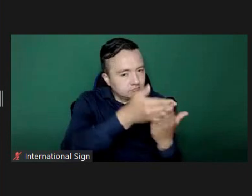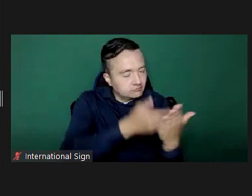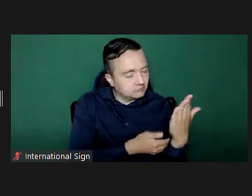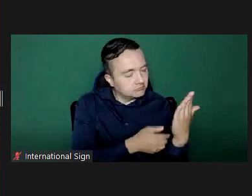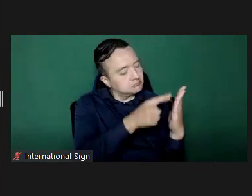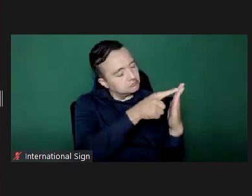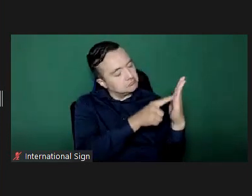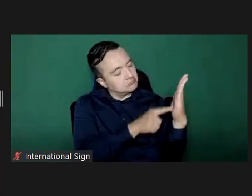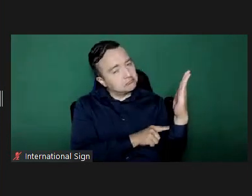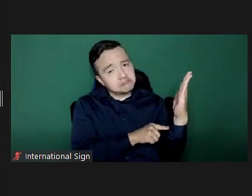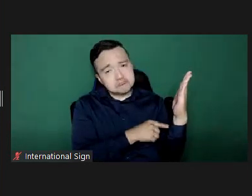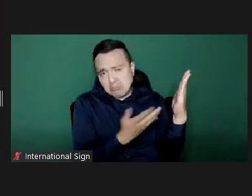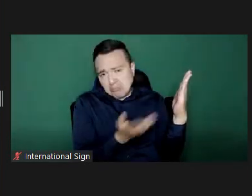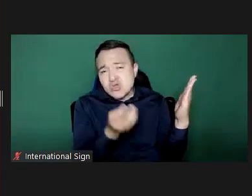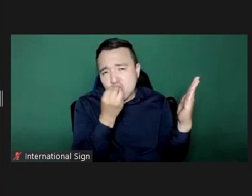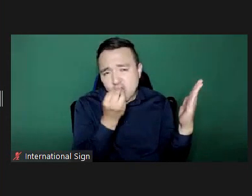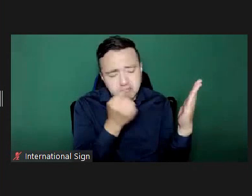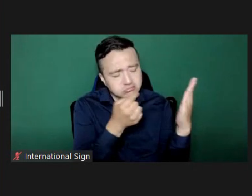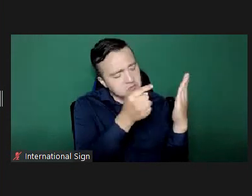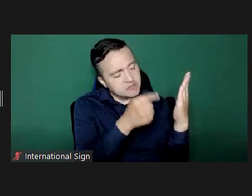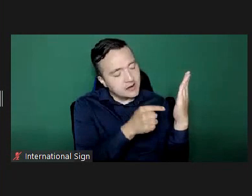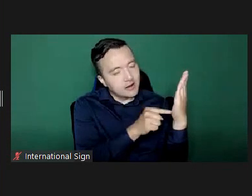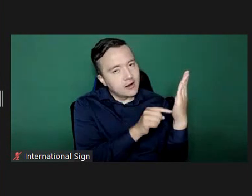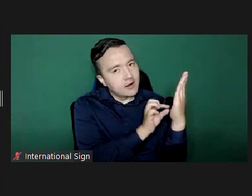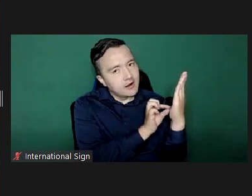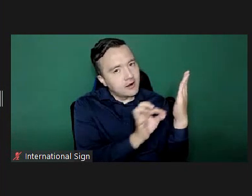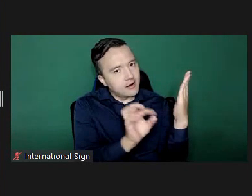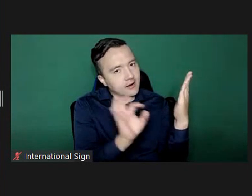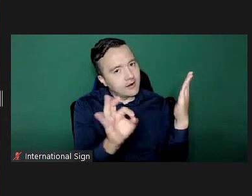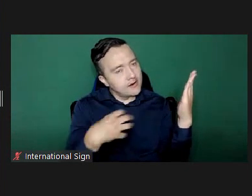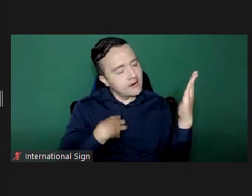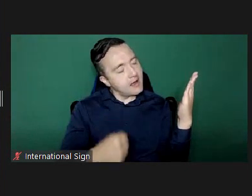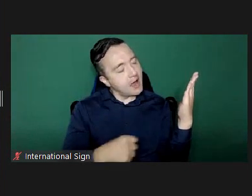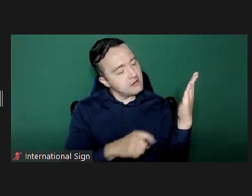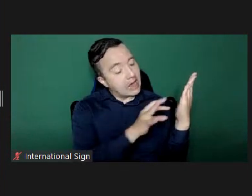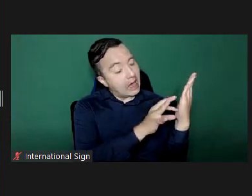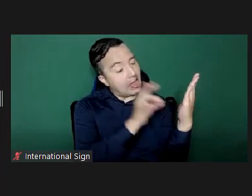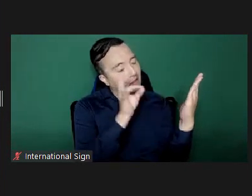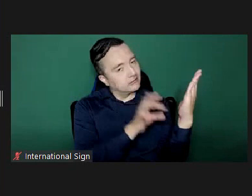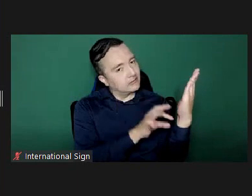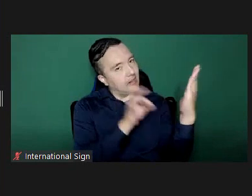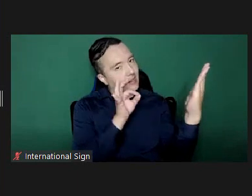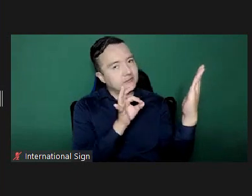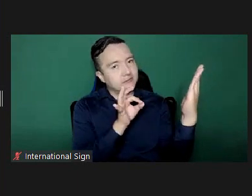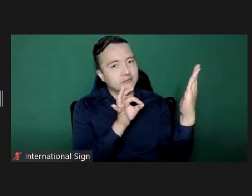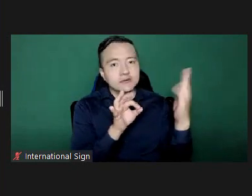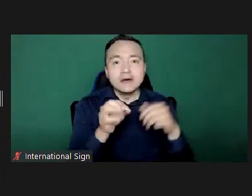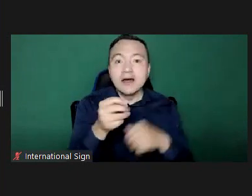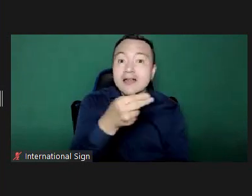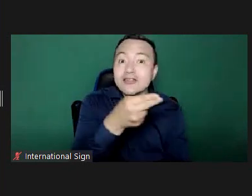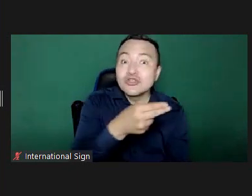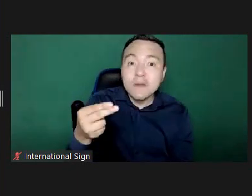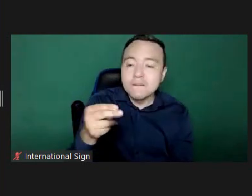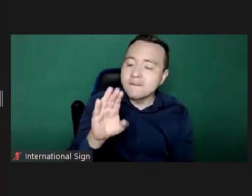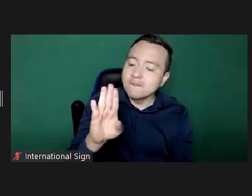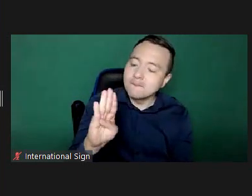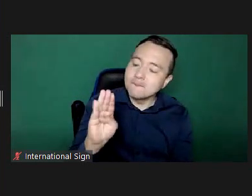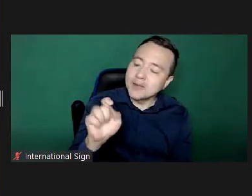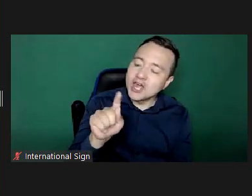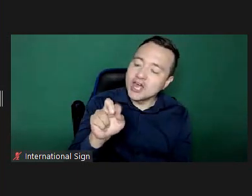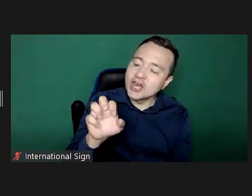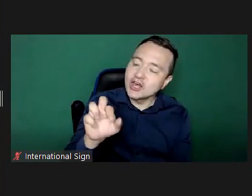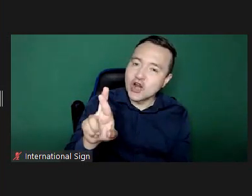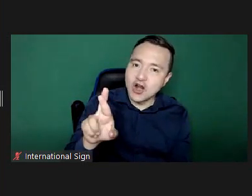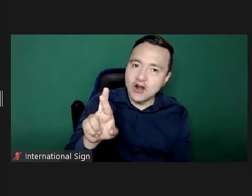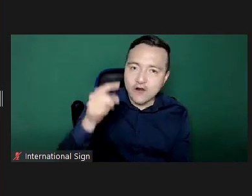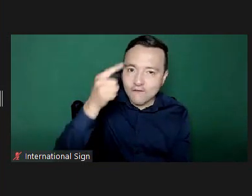más saludables del menú. Y esto lo llamamos Better for You, mejor para usted. Entonces, eso se